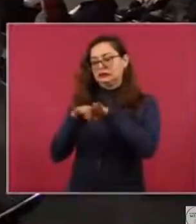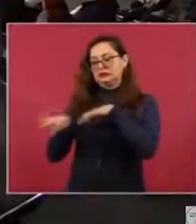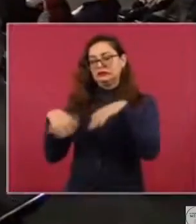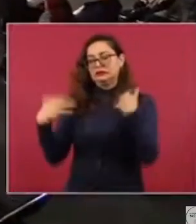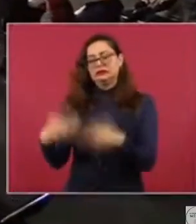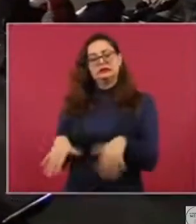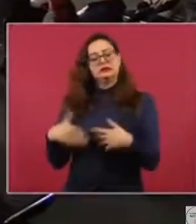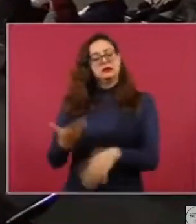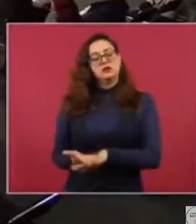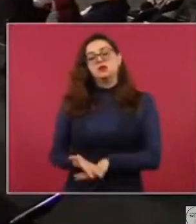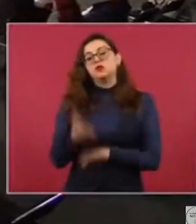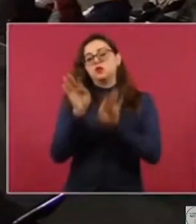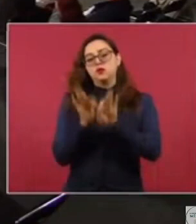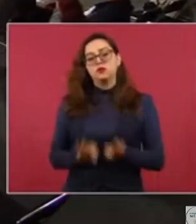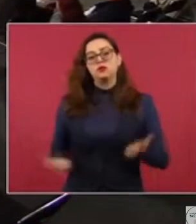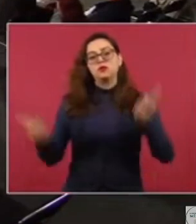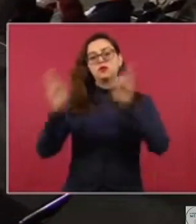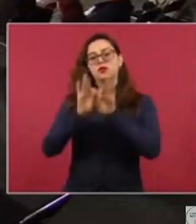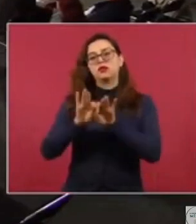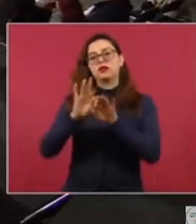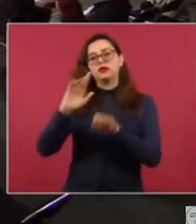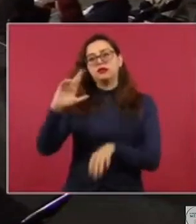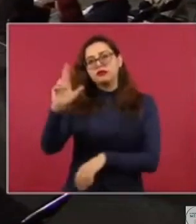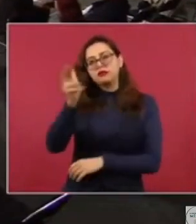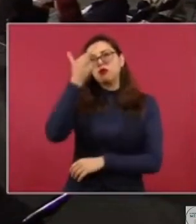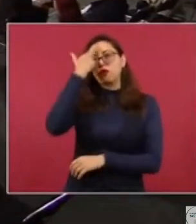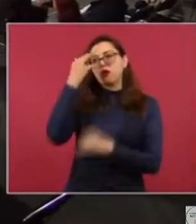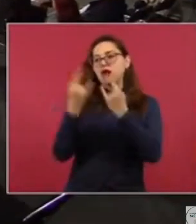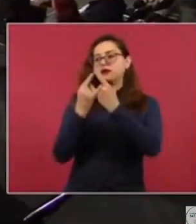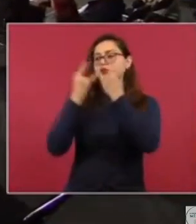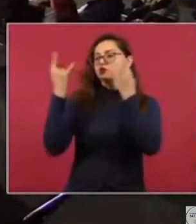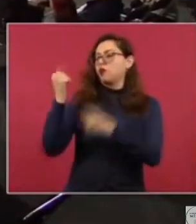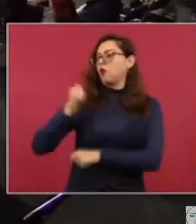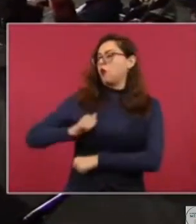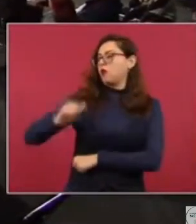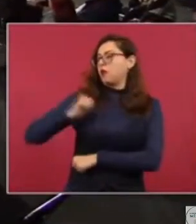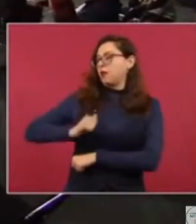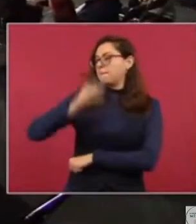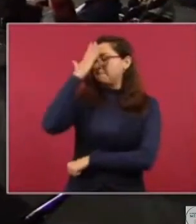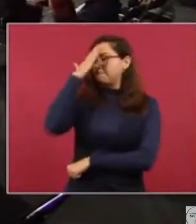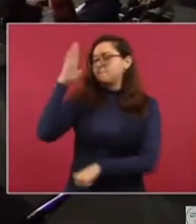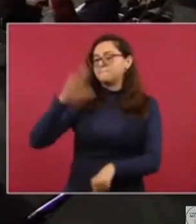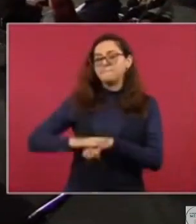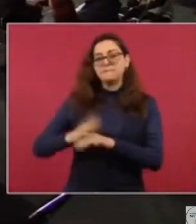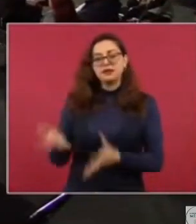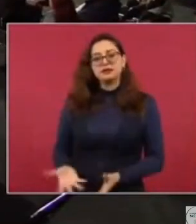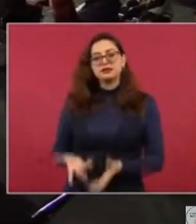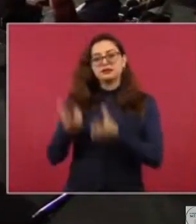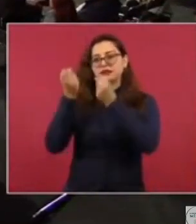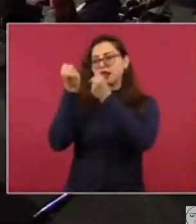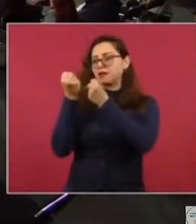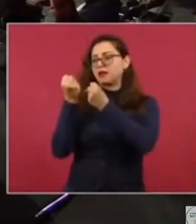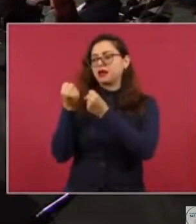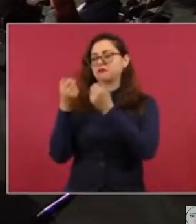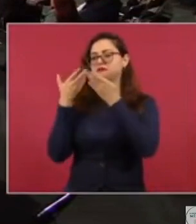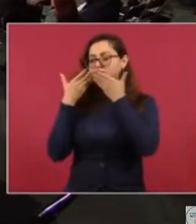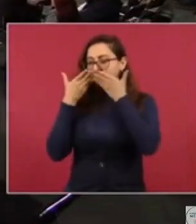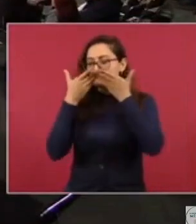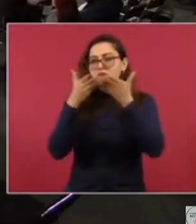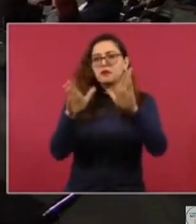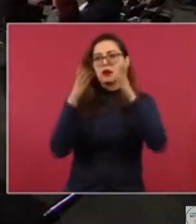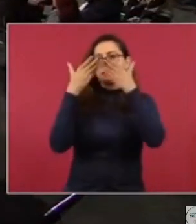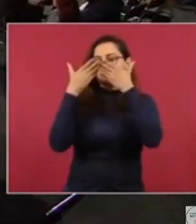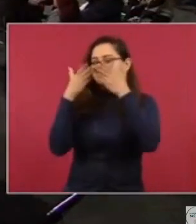recuperación de la memoria y del conocimiento de las